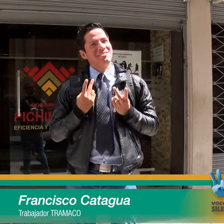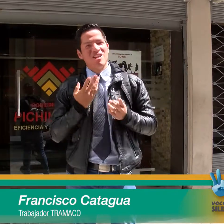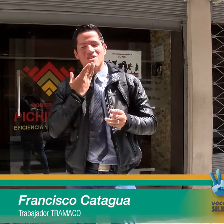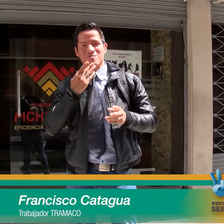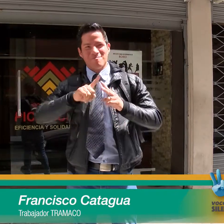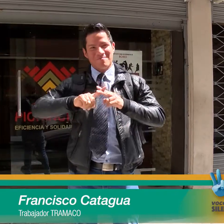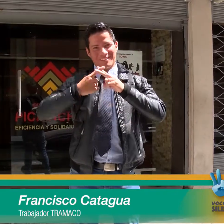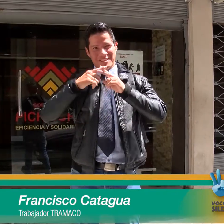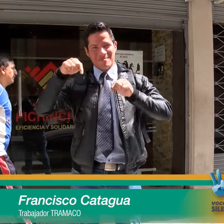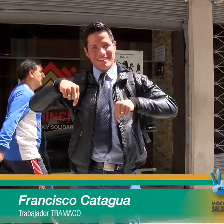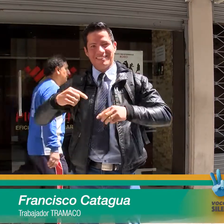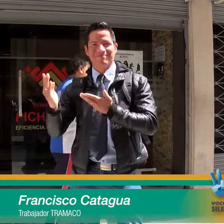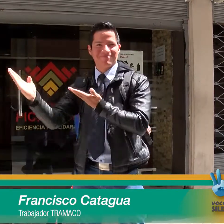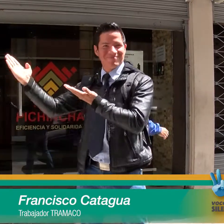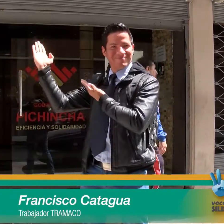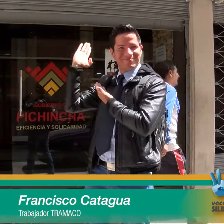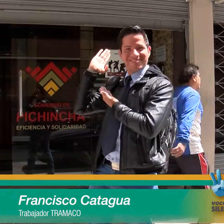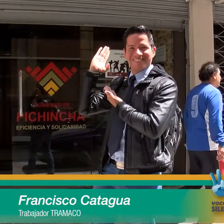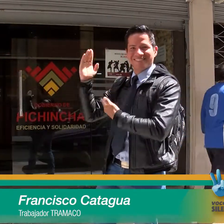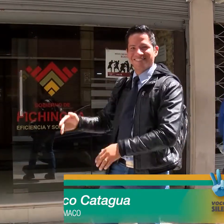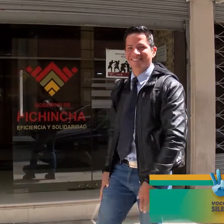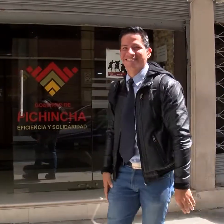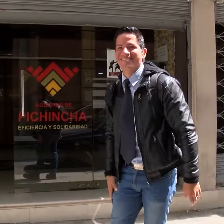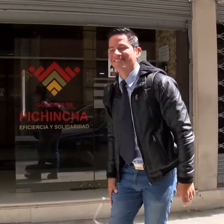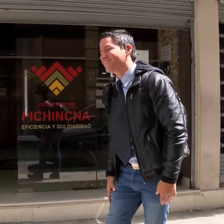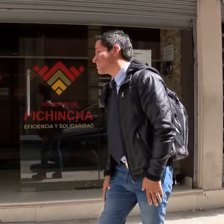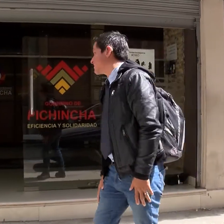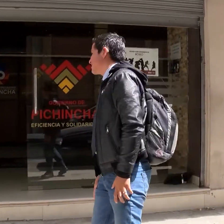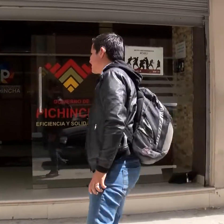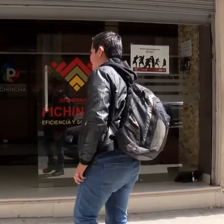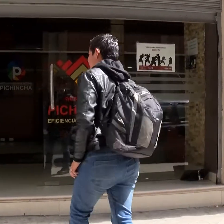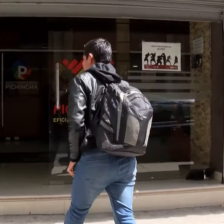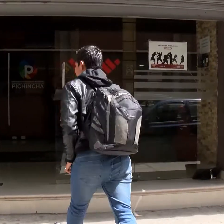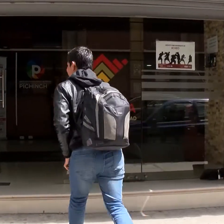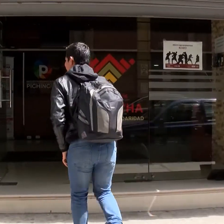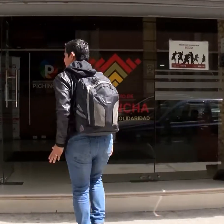más de mi vida. Empecemos por el instituto donde estudio. Vamos.